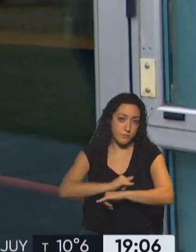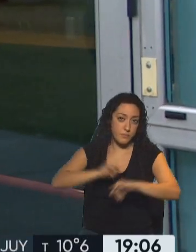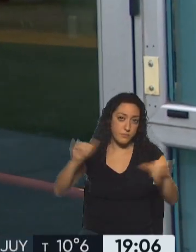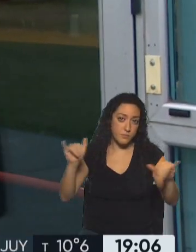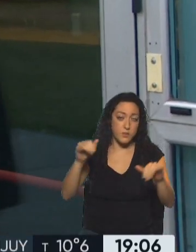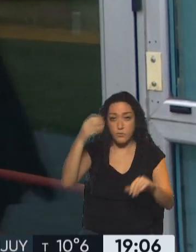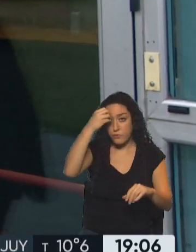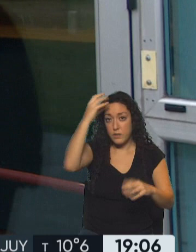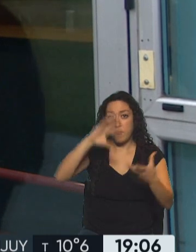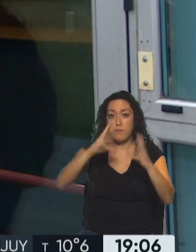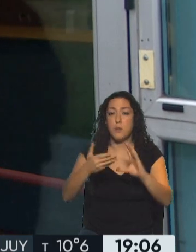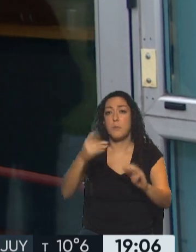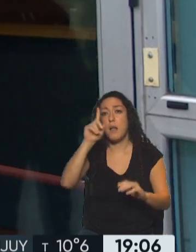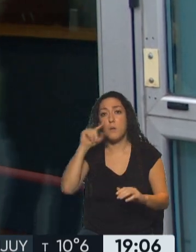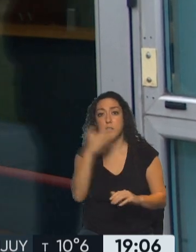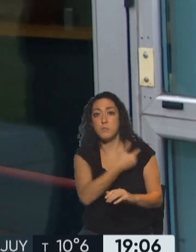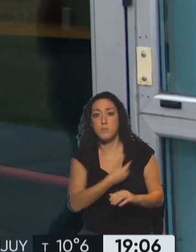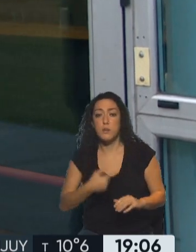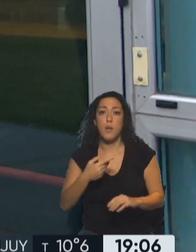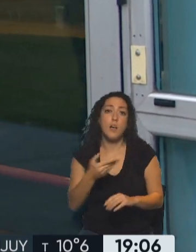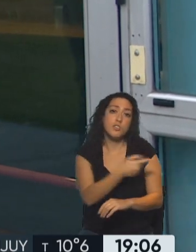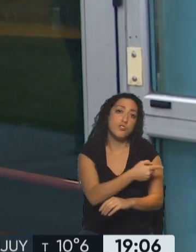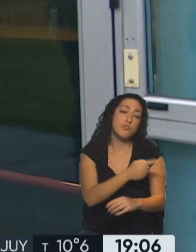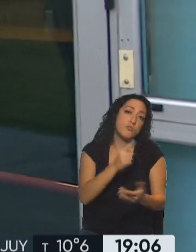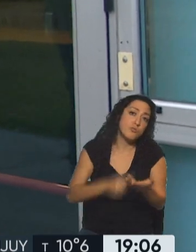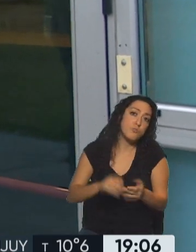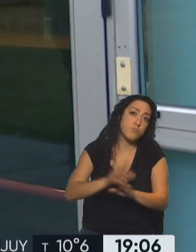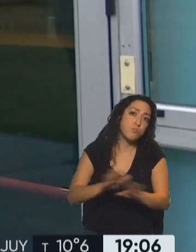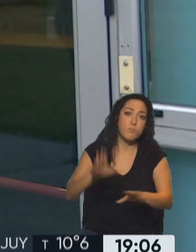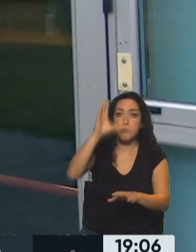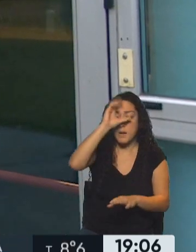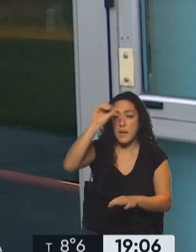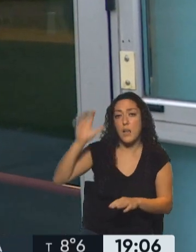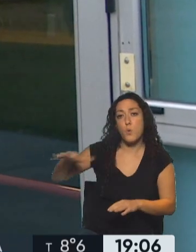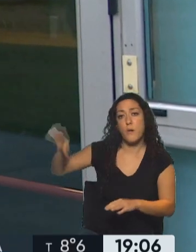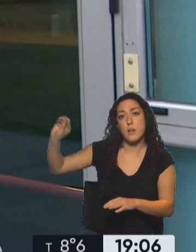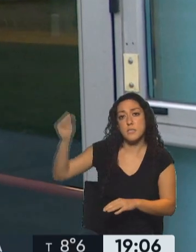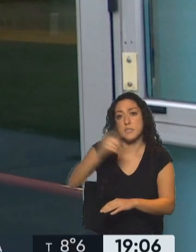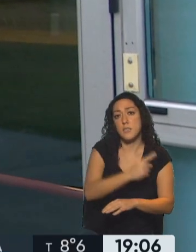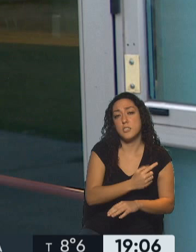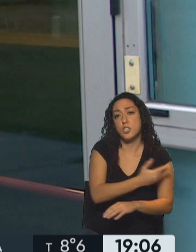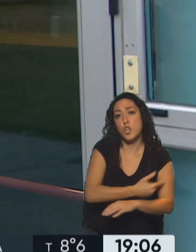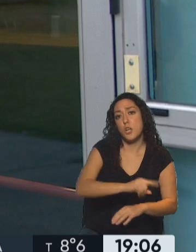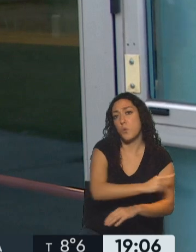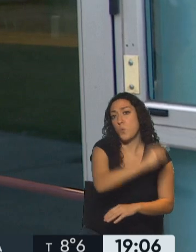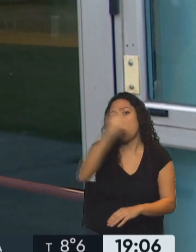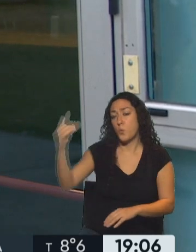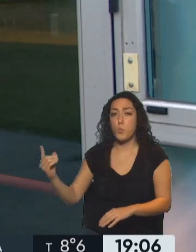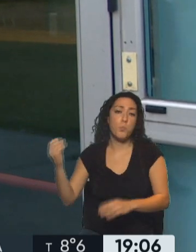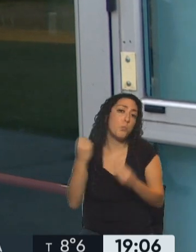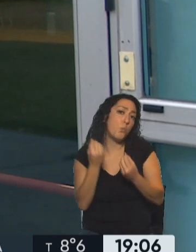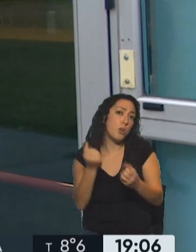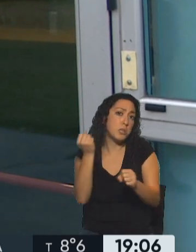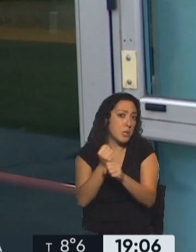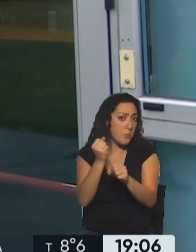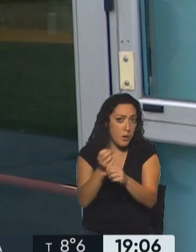indica que a pedido del presidente Alberto Fernández, Daniel Scioli volverá a la Embajada Argentina en Brasil, donde la realizó un excelente trabajo, se hizo oficialmente, y el presidente